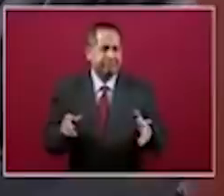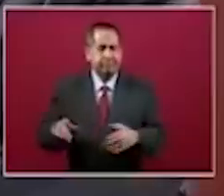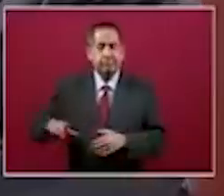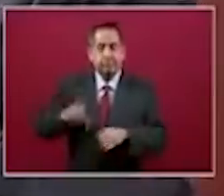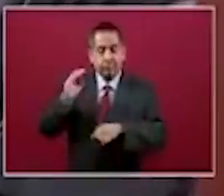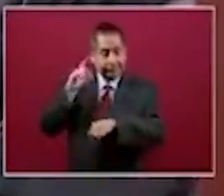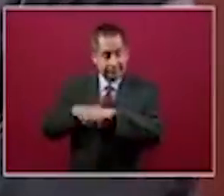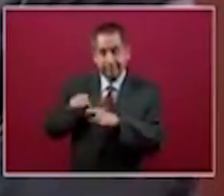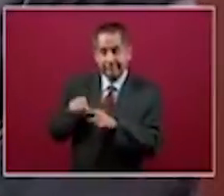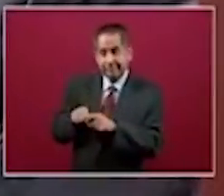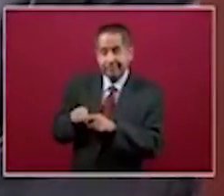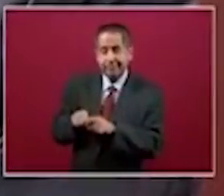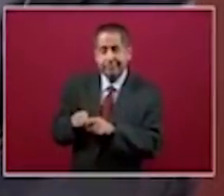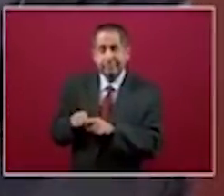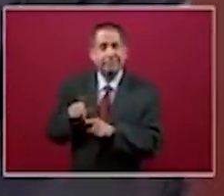gobierno federal